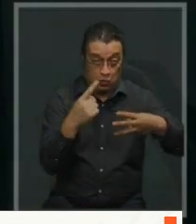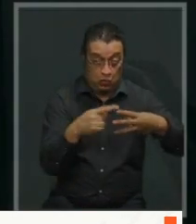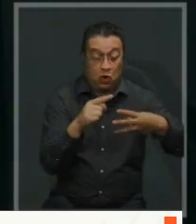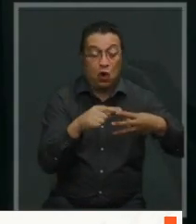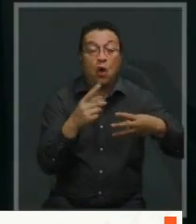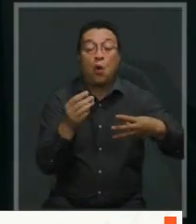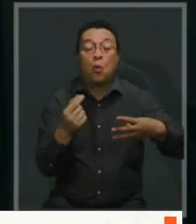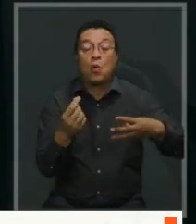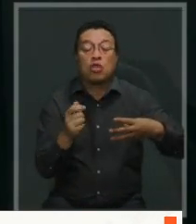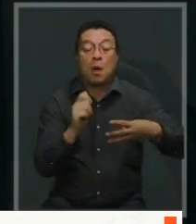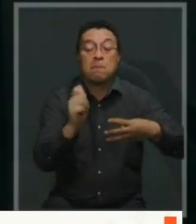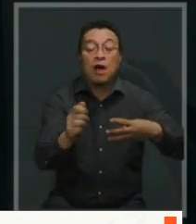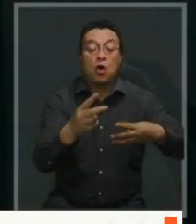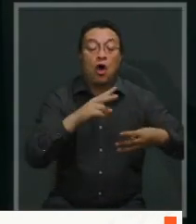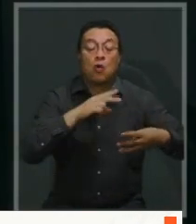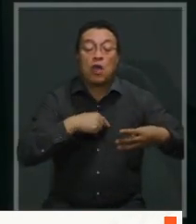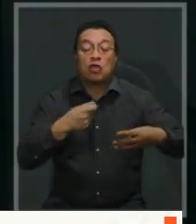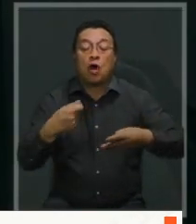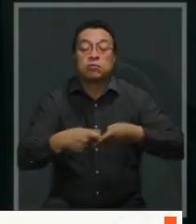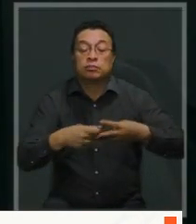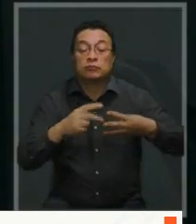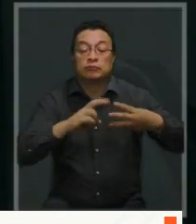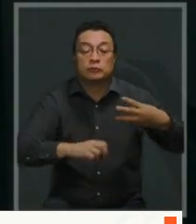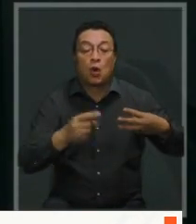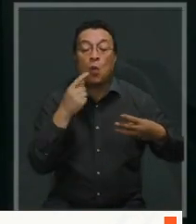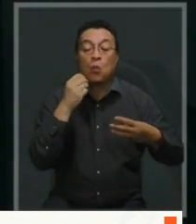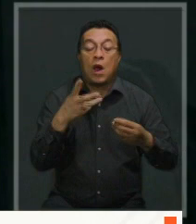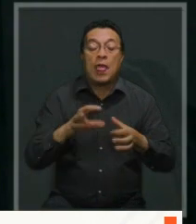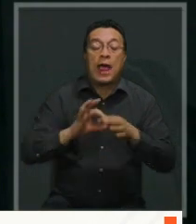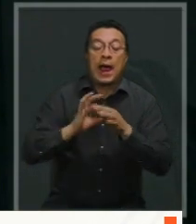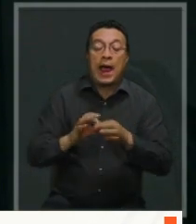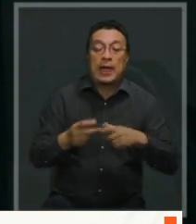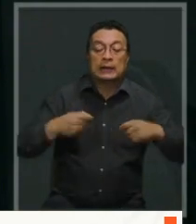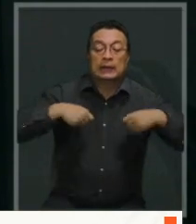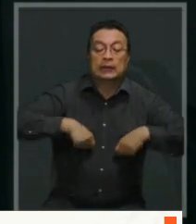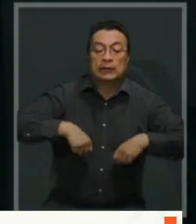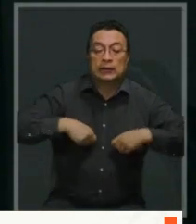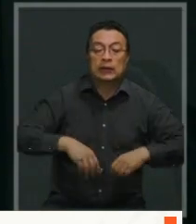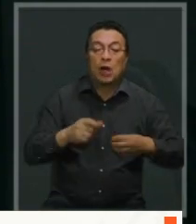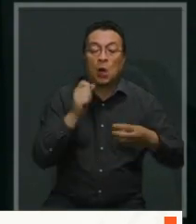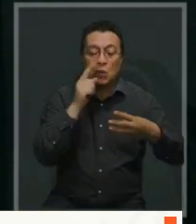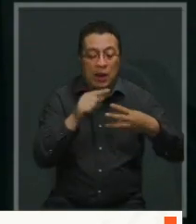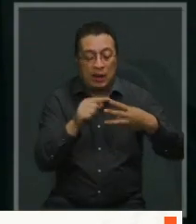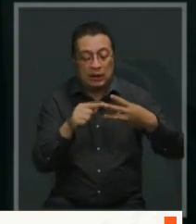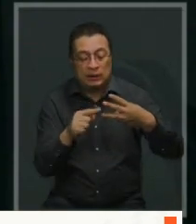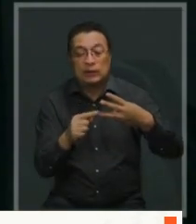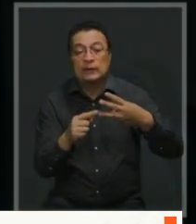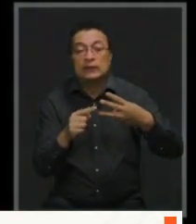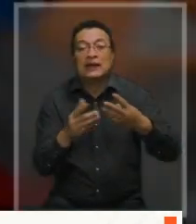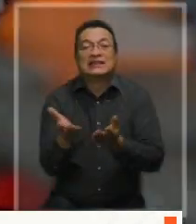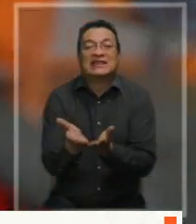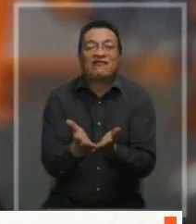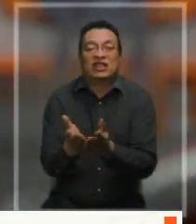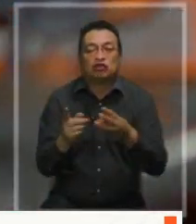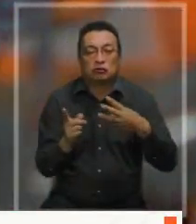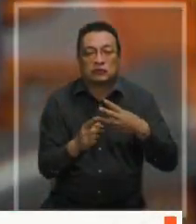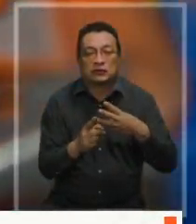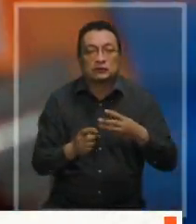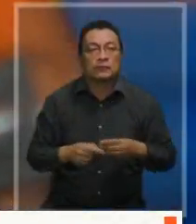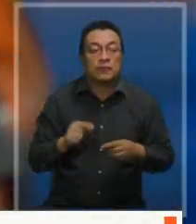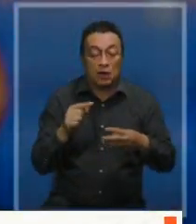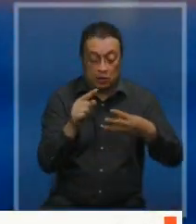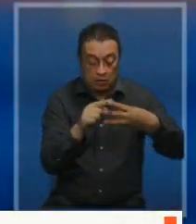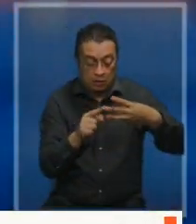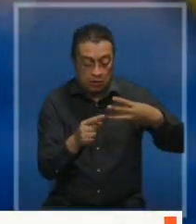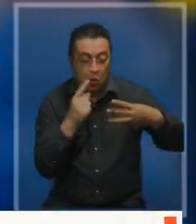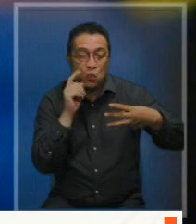cuánto pago, cuánto me cobran. Dos, es qué rentabilidad puedo obtener con mis ahorros. Y tres, es el servicio. ¿En cuál de esos puntos me